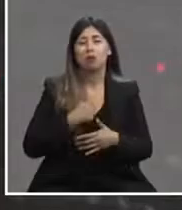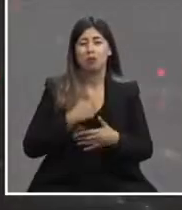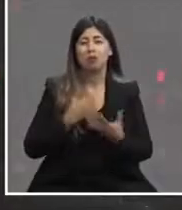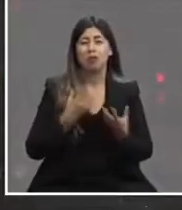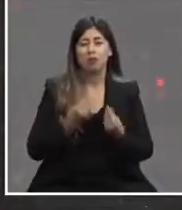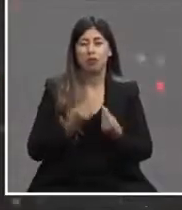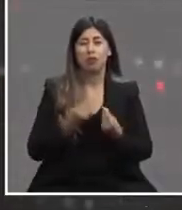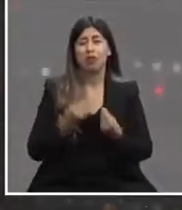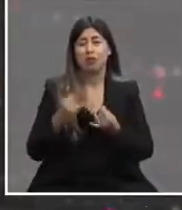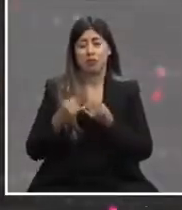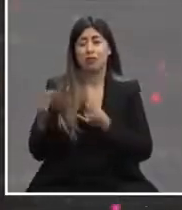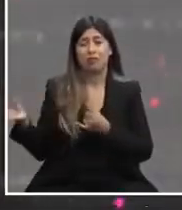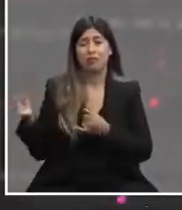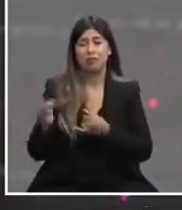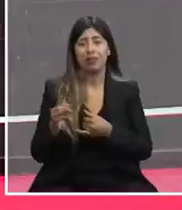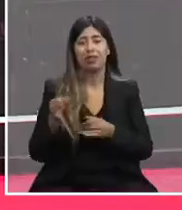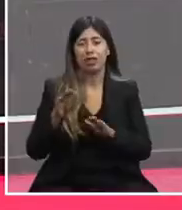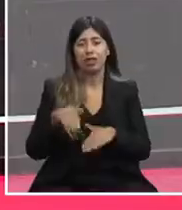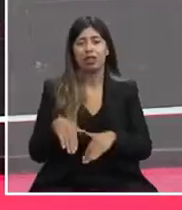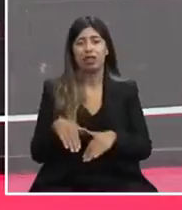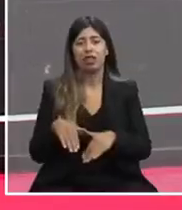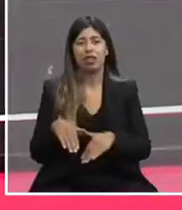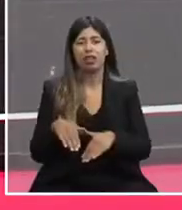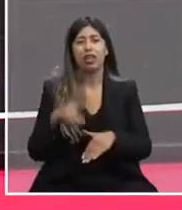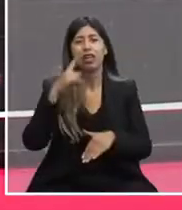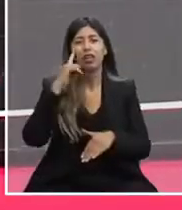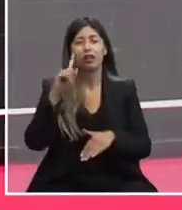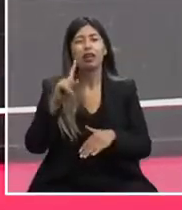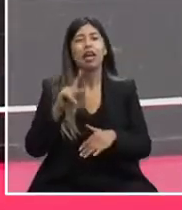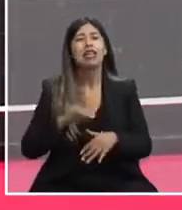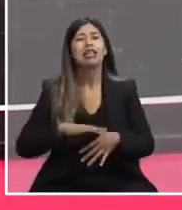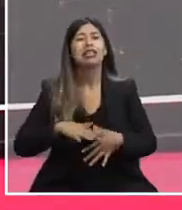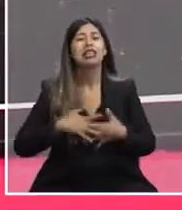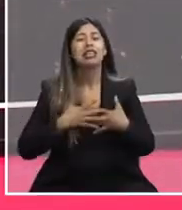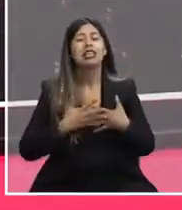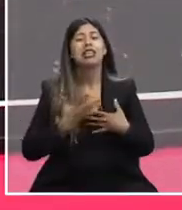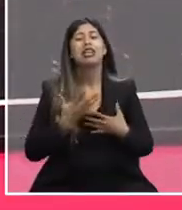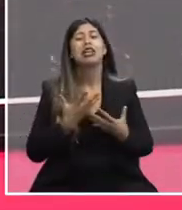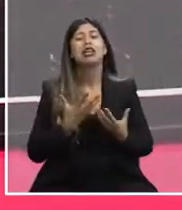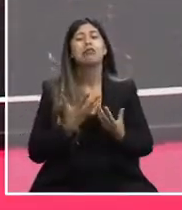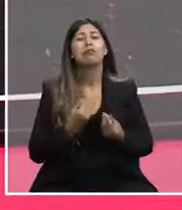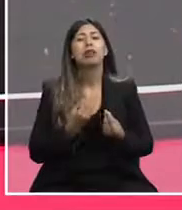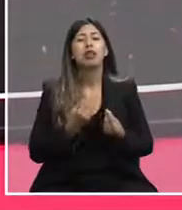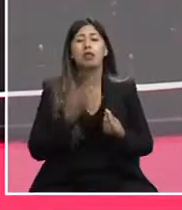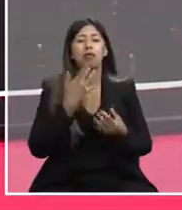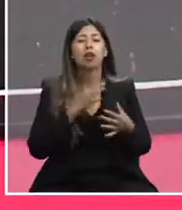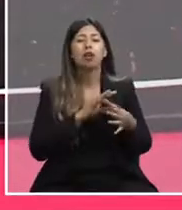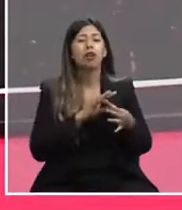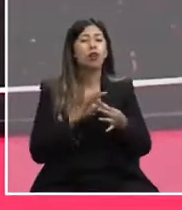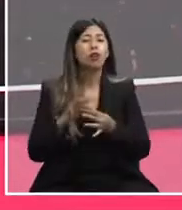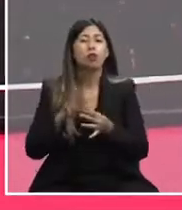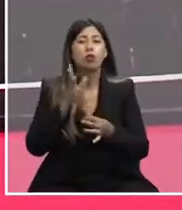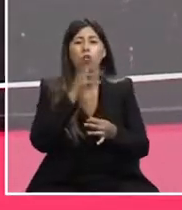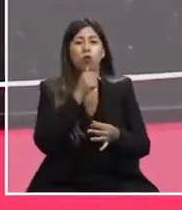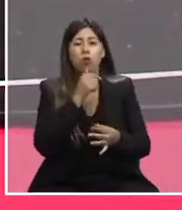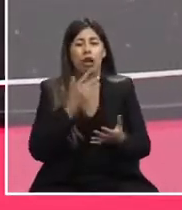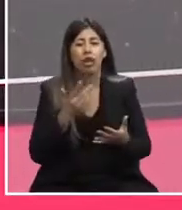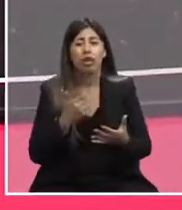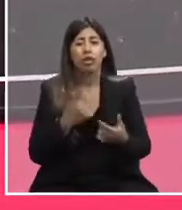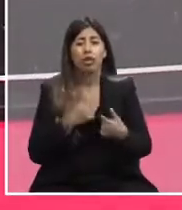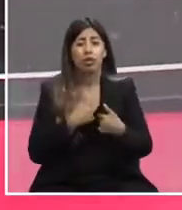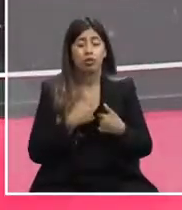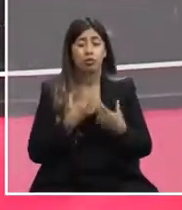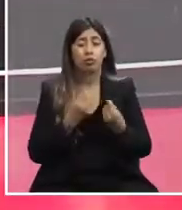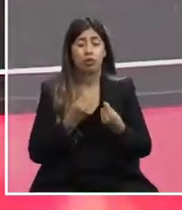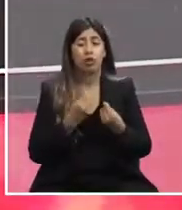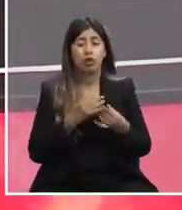decía también Fernando, ¿verdad? La cuestión es sentir miedo cuando no tengo miedo, no tengo motivos para ello, perdón. Cuando no hay ningún motivo para sentirme amenazado